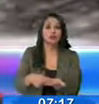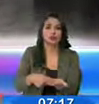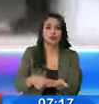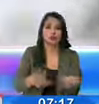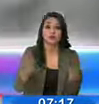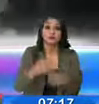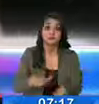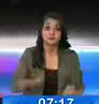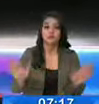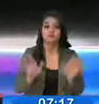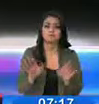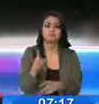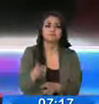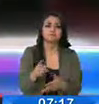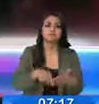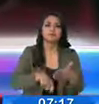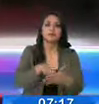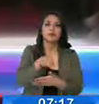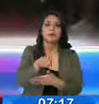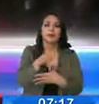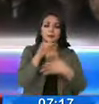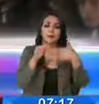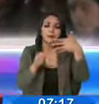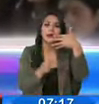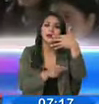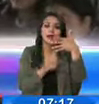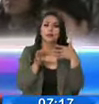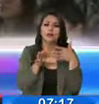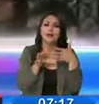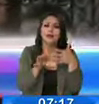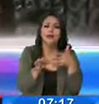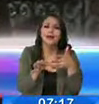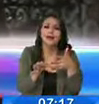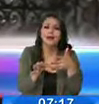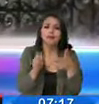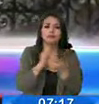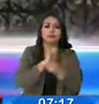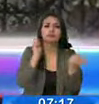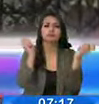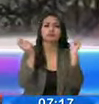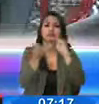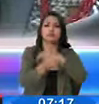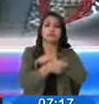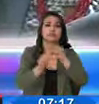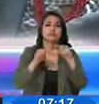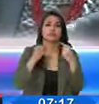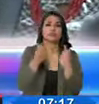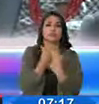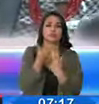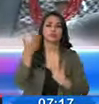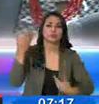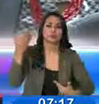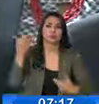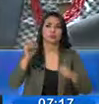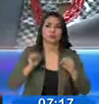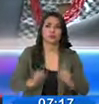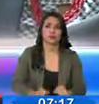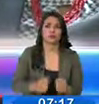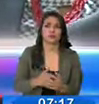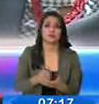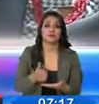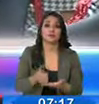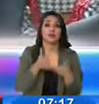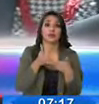todo. Ahí mismo se aprobó un instructivo que servirá para, según dijeron, reestructurar a todo el partido. Servirá para estructurar